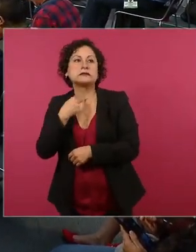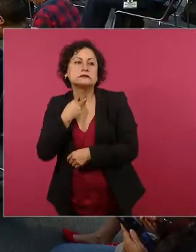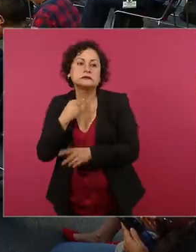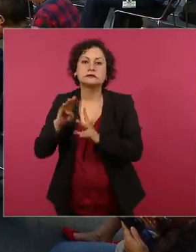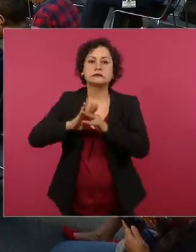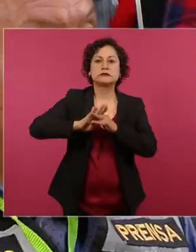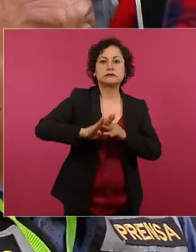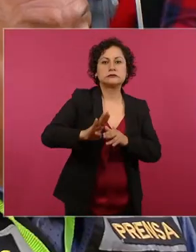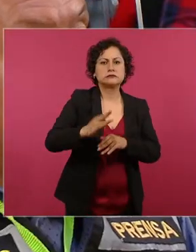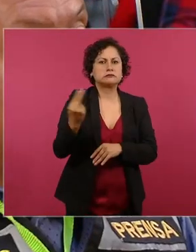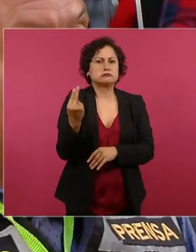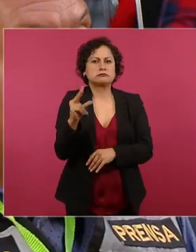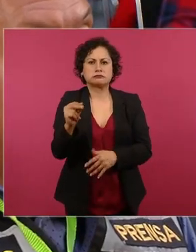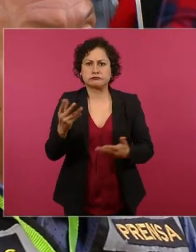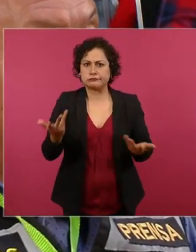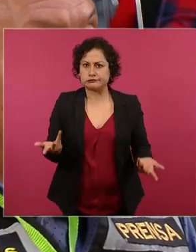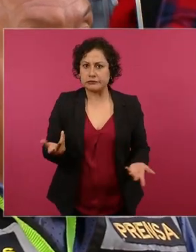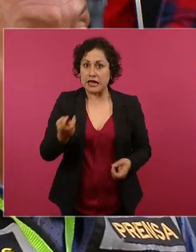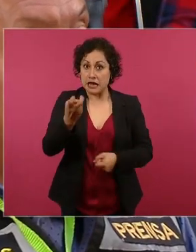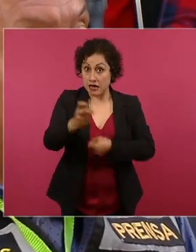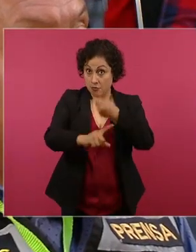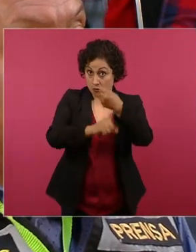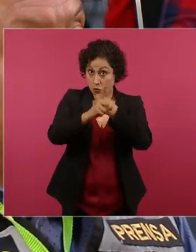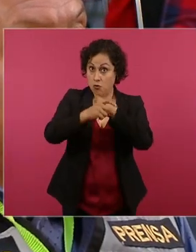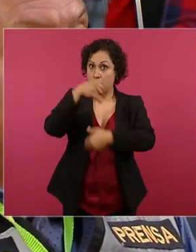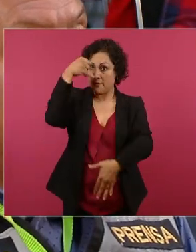Ese es el fondo.